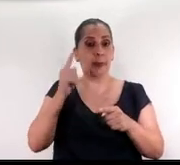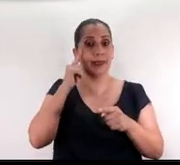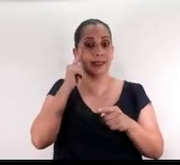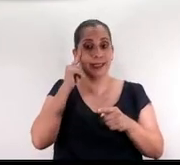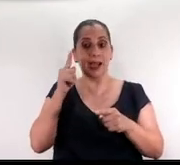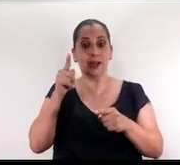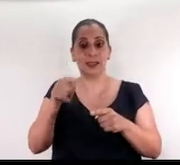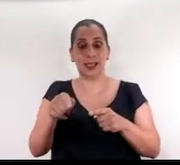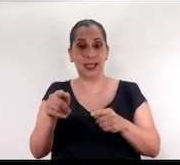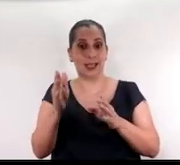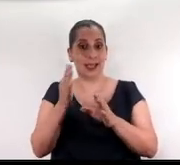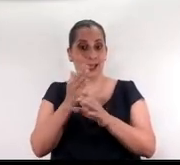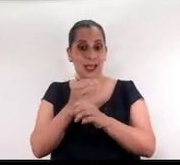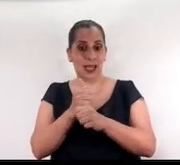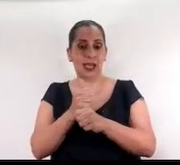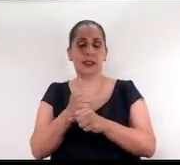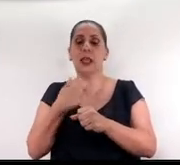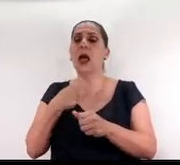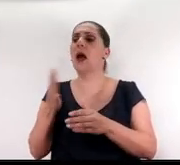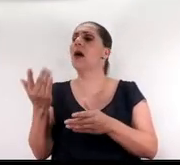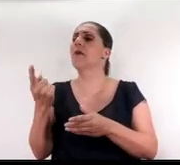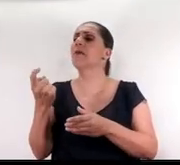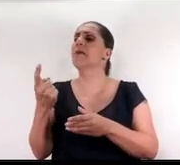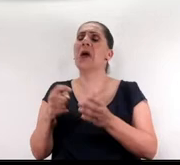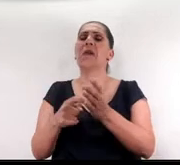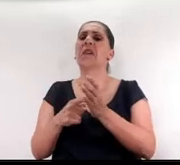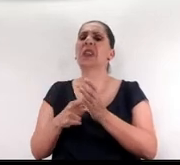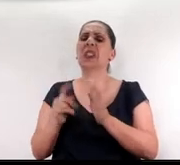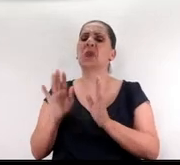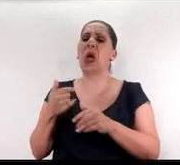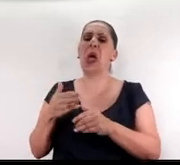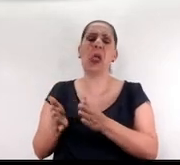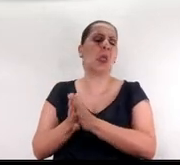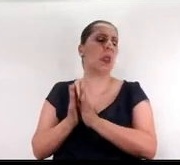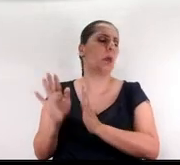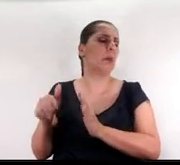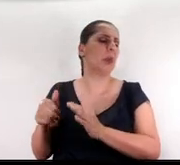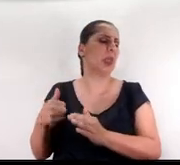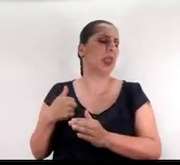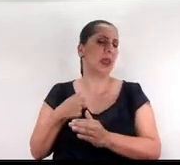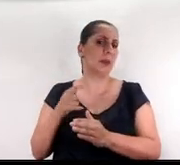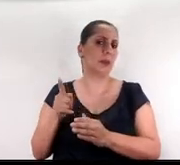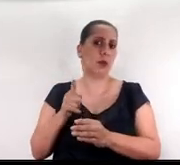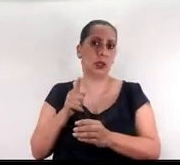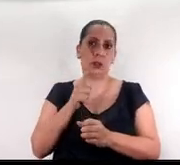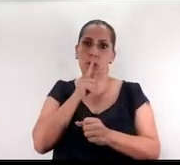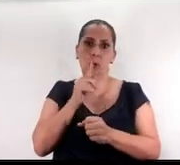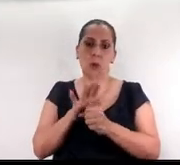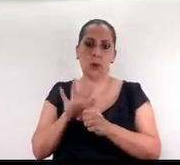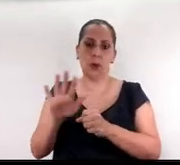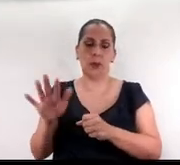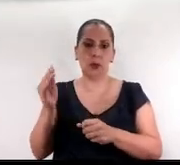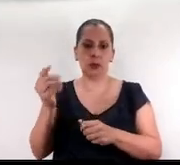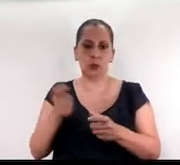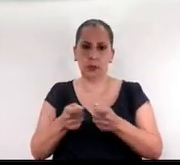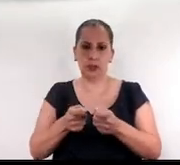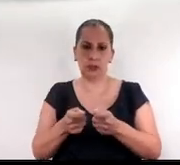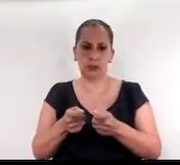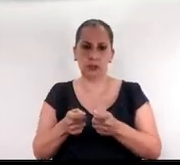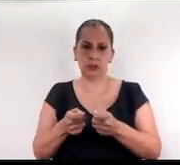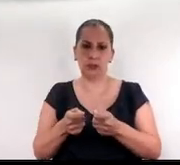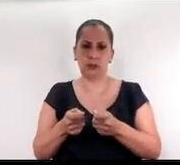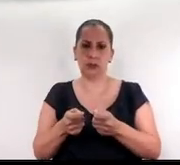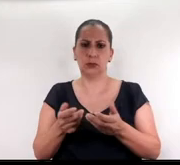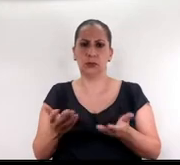concesionario de la obra no pedirle requisitos que no se cumplirían por la propia administración. Entonces,